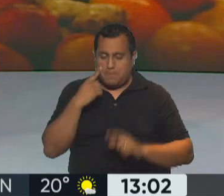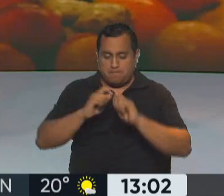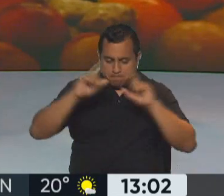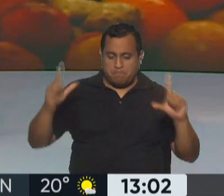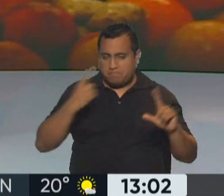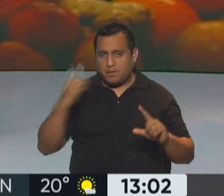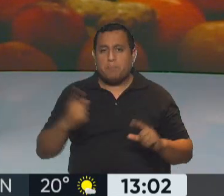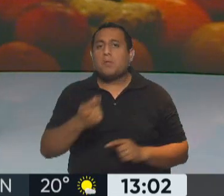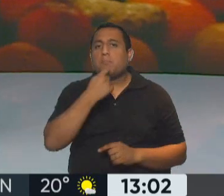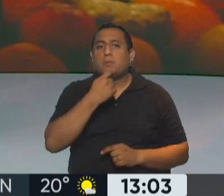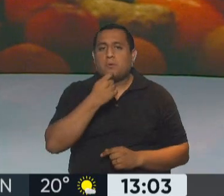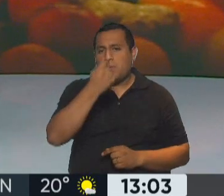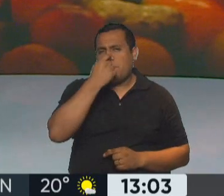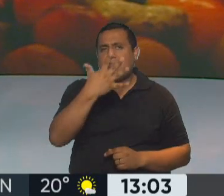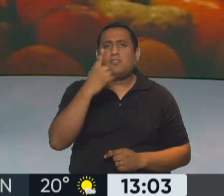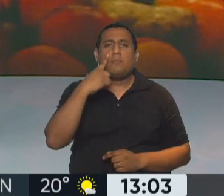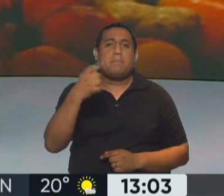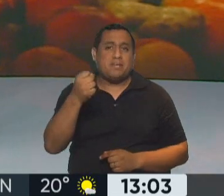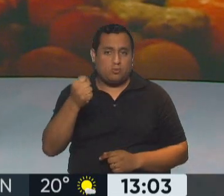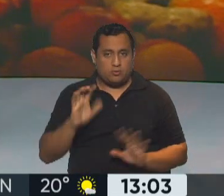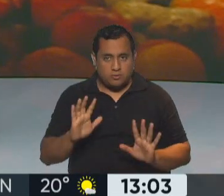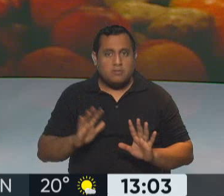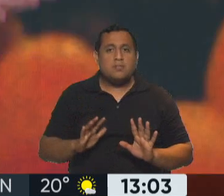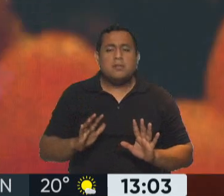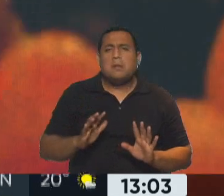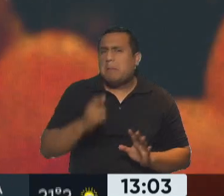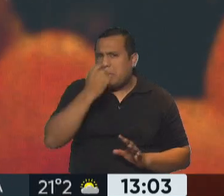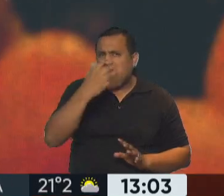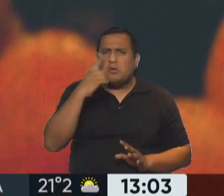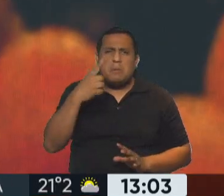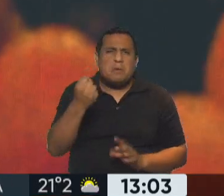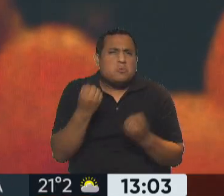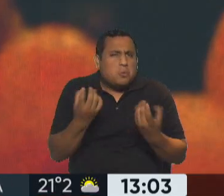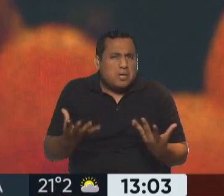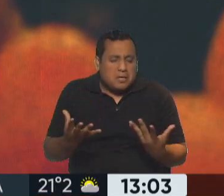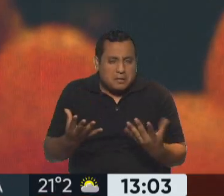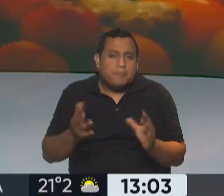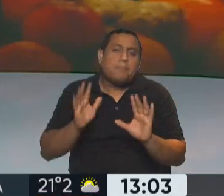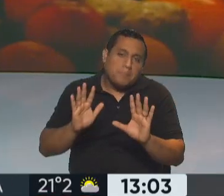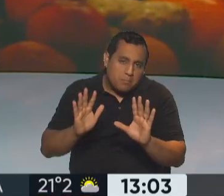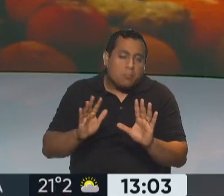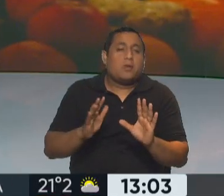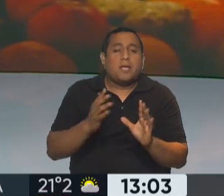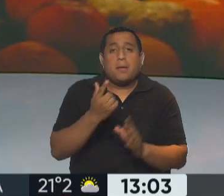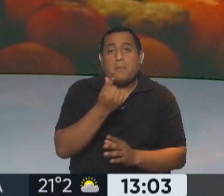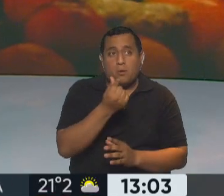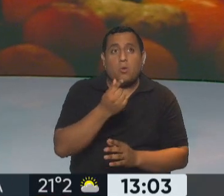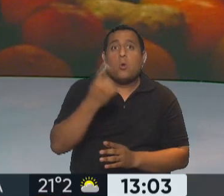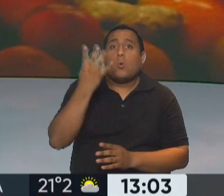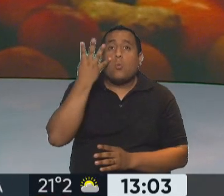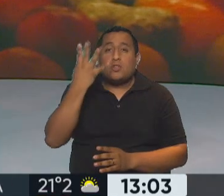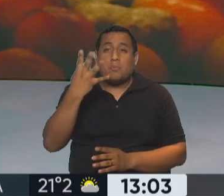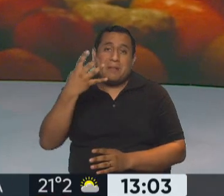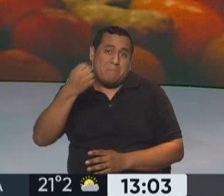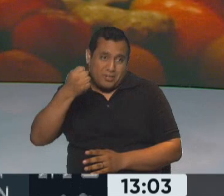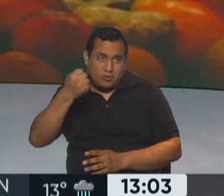ejemplo, 25.000 pesos, ¿no? ¿Por qué 25.000 pesos? Bueno, porque el valor equivalente a 4.000 pesos, que es